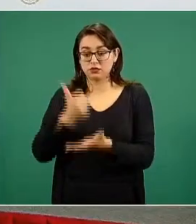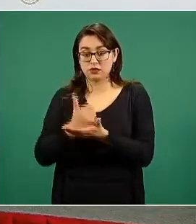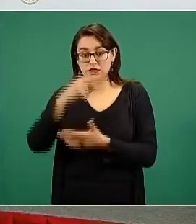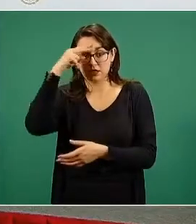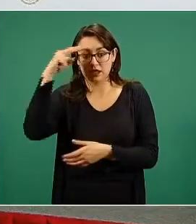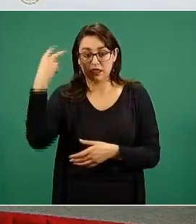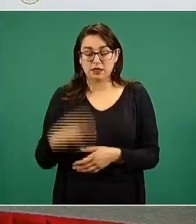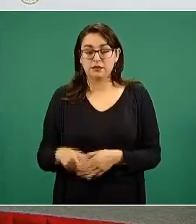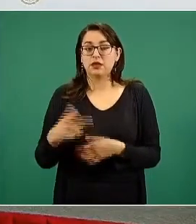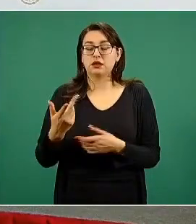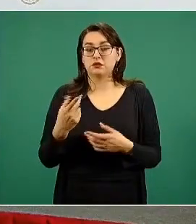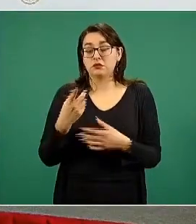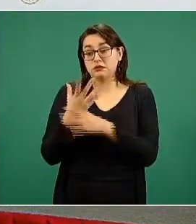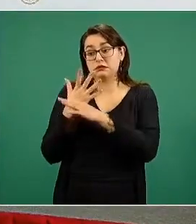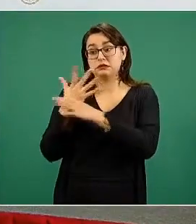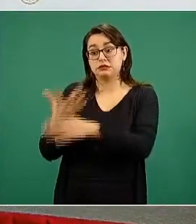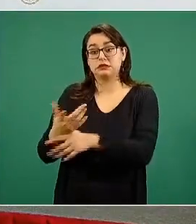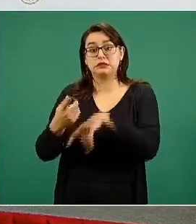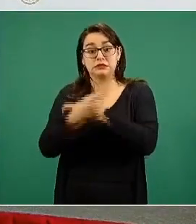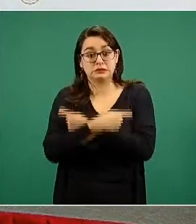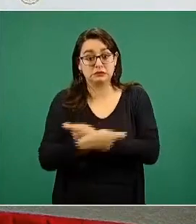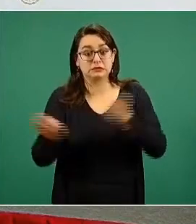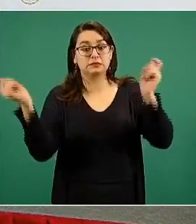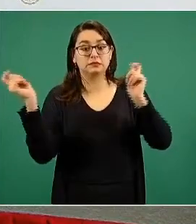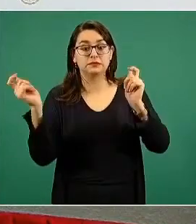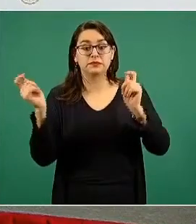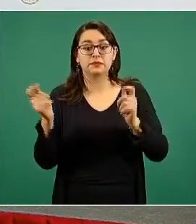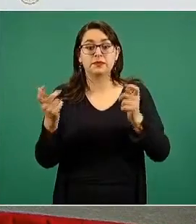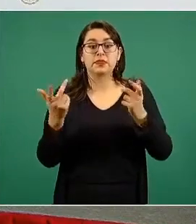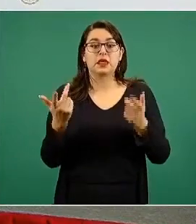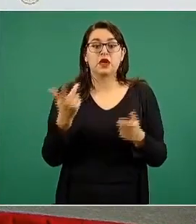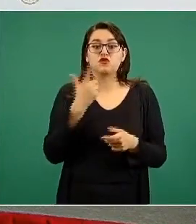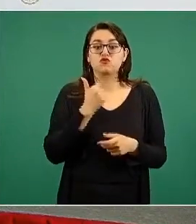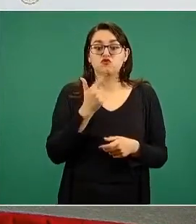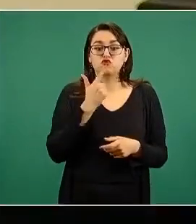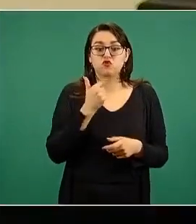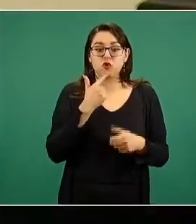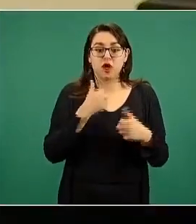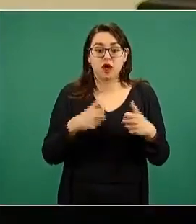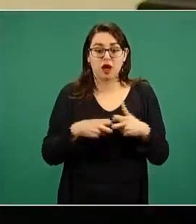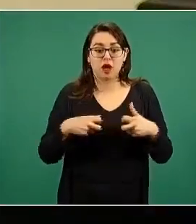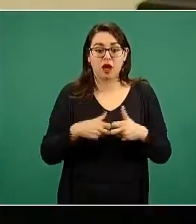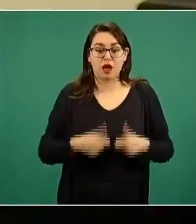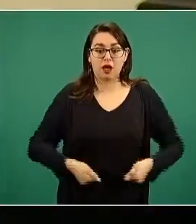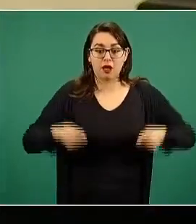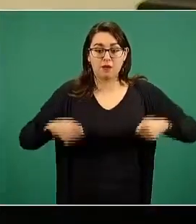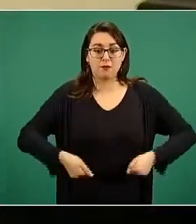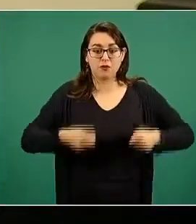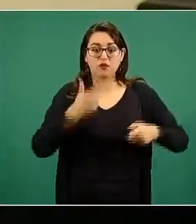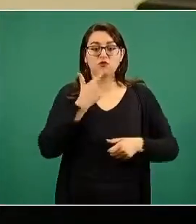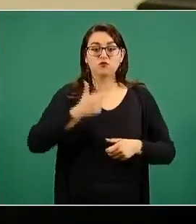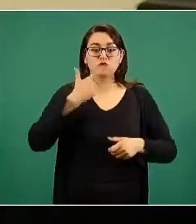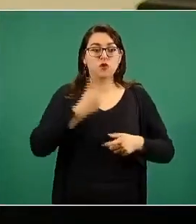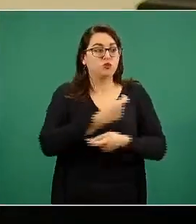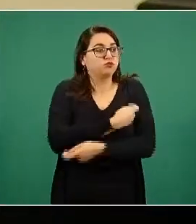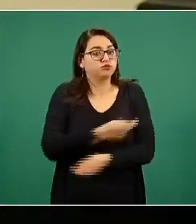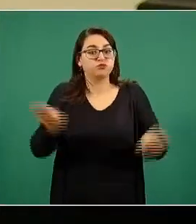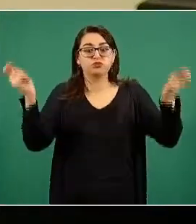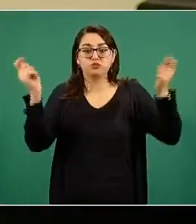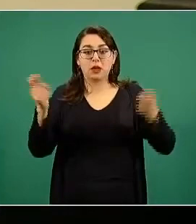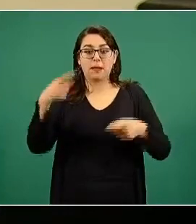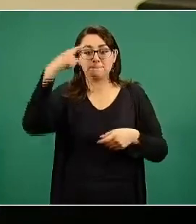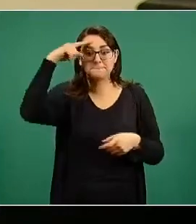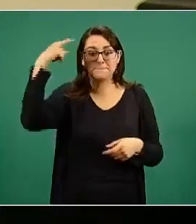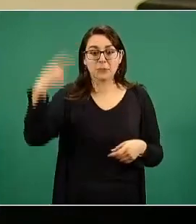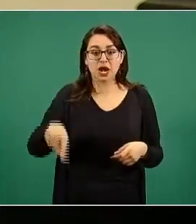bolsas rojas para que la gente dispusiera de sus cubrebocas y demás cosas, ¿no? De distintos desperdicios para que no se enfermaran las